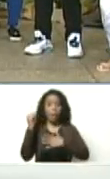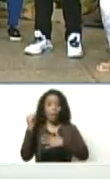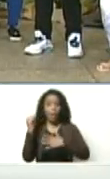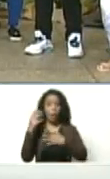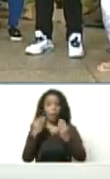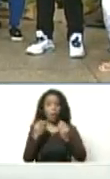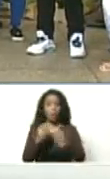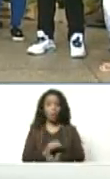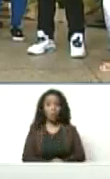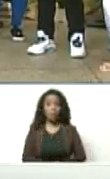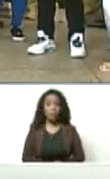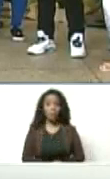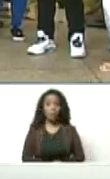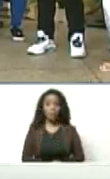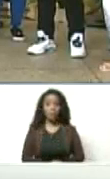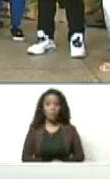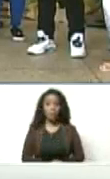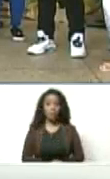bastante.